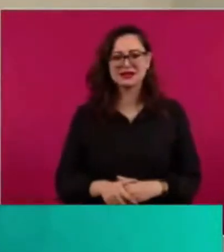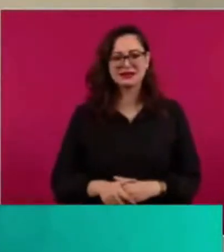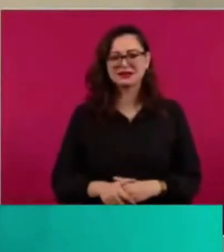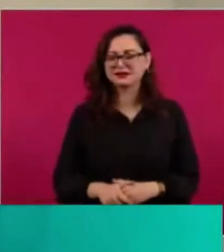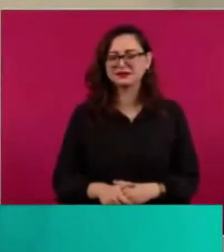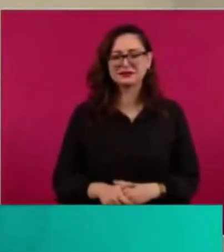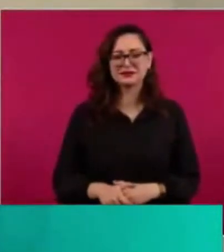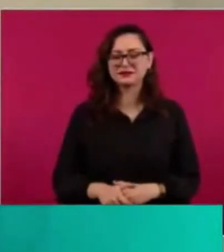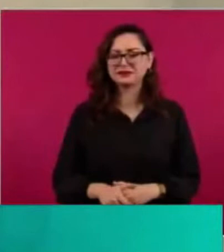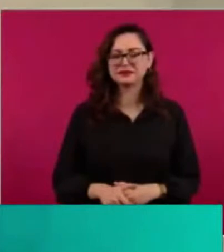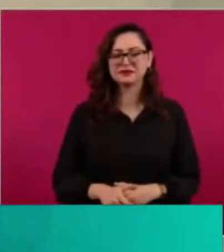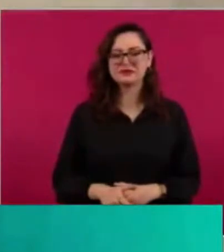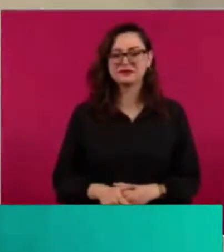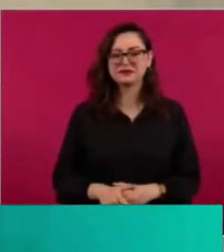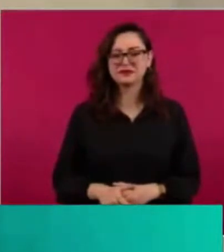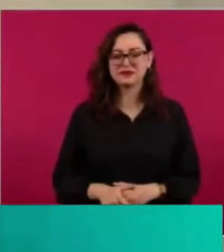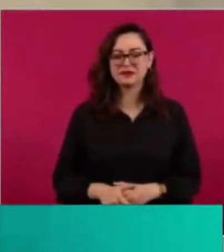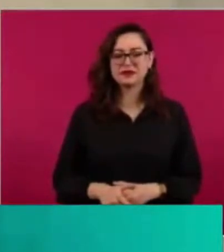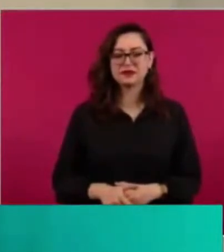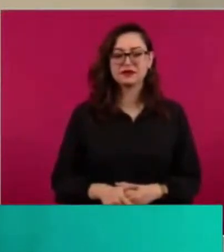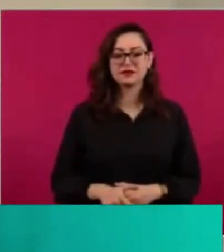y lo explico después